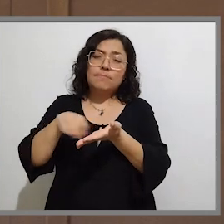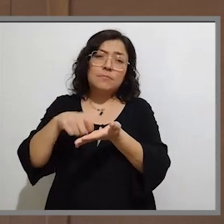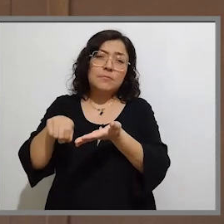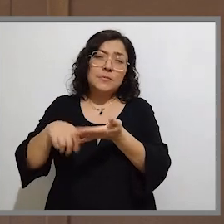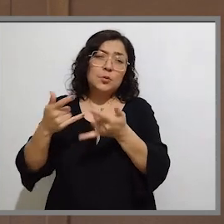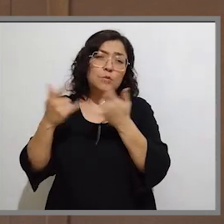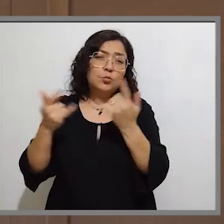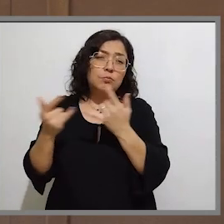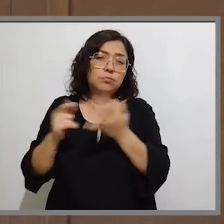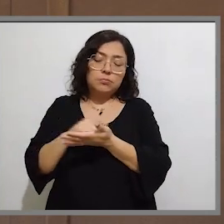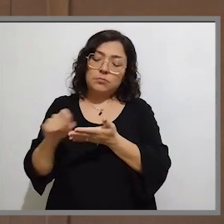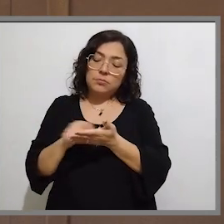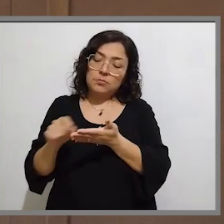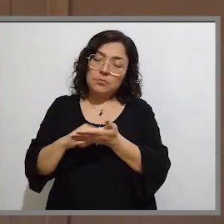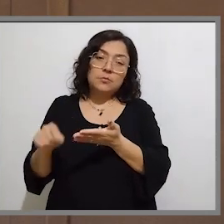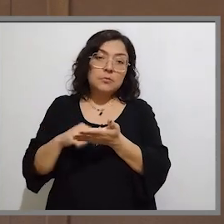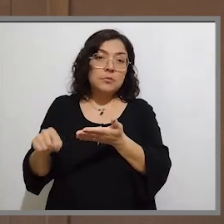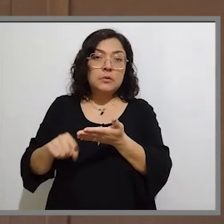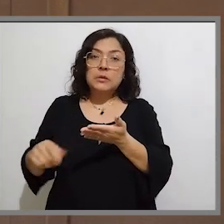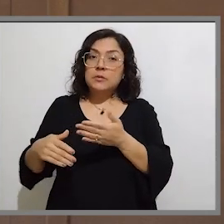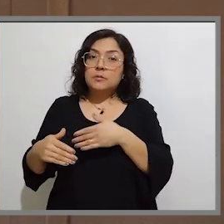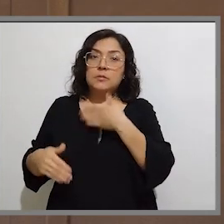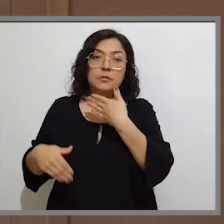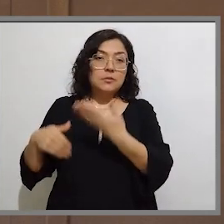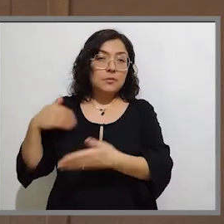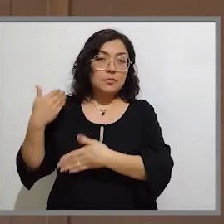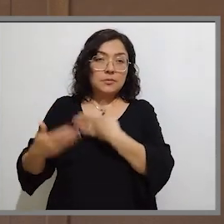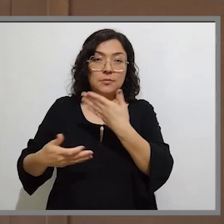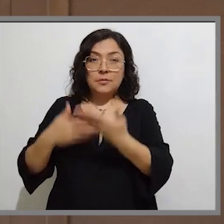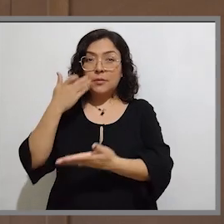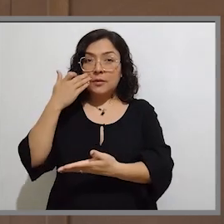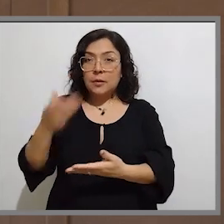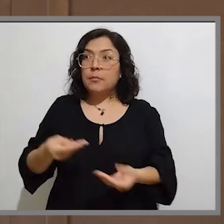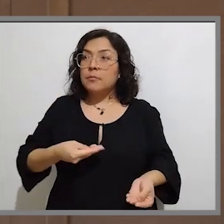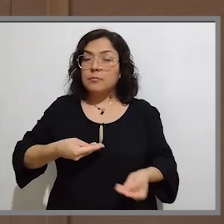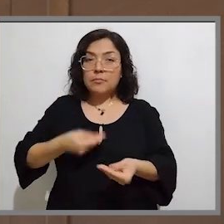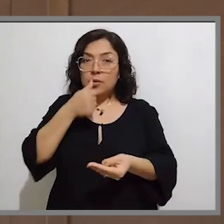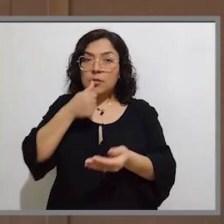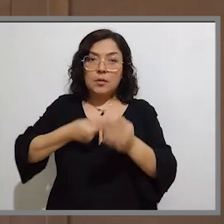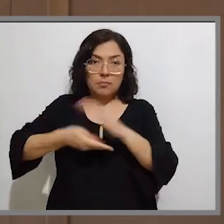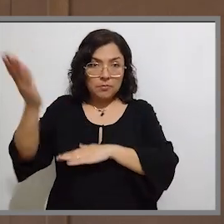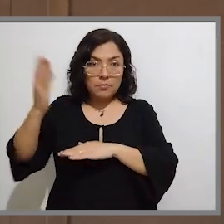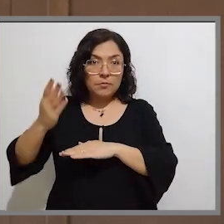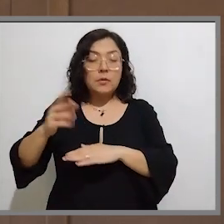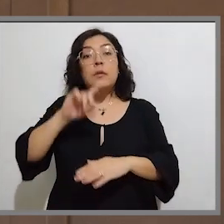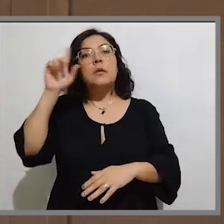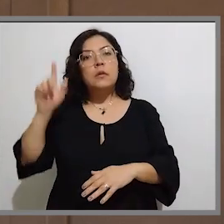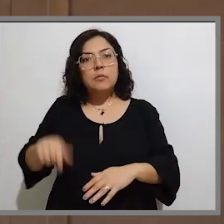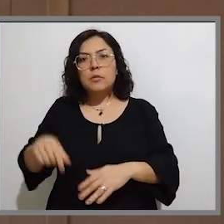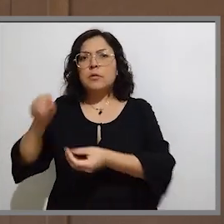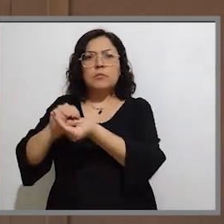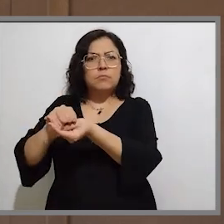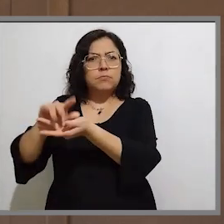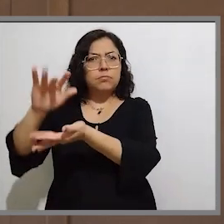Y después de mucho tiempo, ya después ella saliendo del país, edita ese libro llamado Cartas a